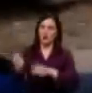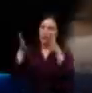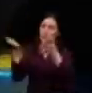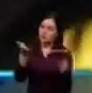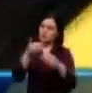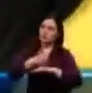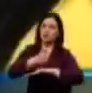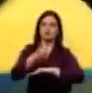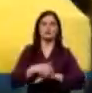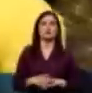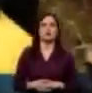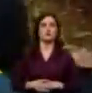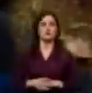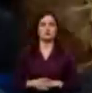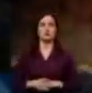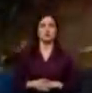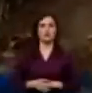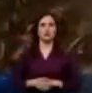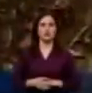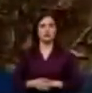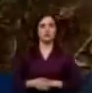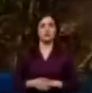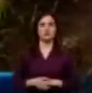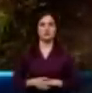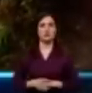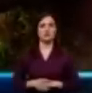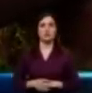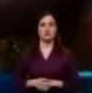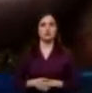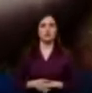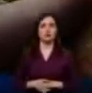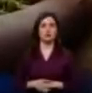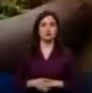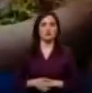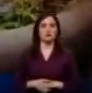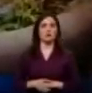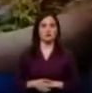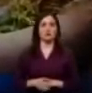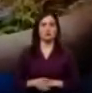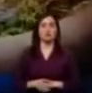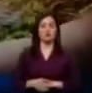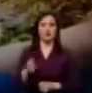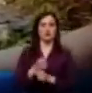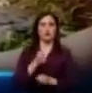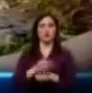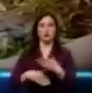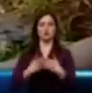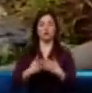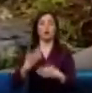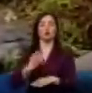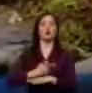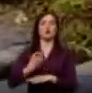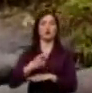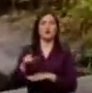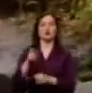autoridades. Todo no termina aquí, corresponde cruzar por acá debajo. Y esto es parte del trabajo que han realizado los